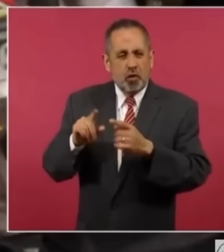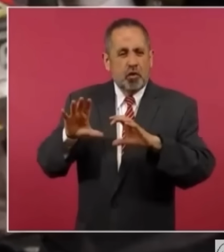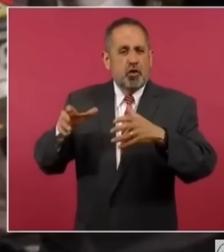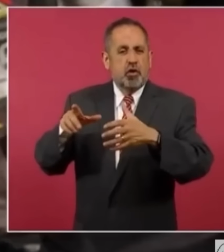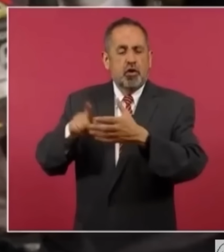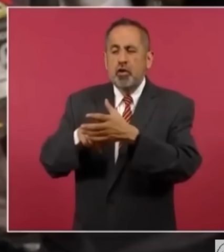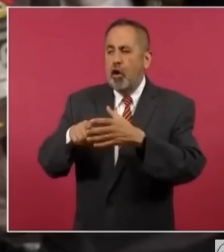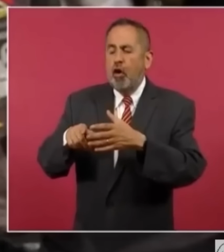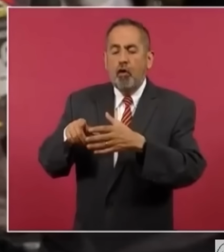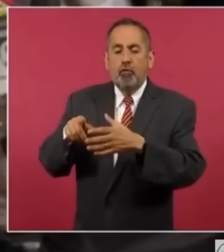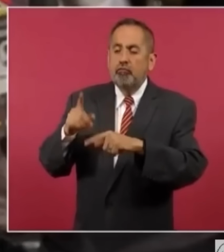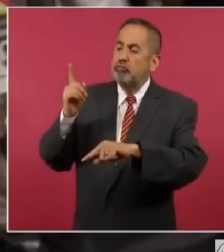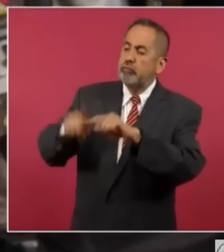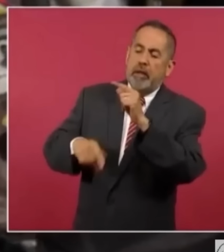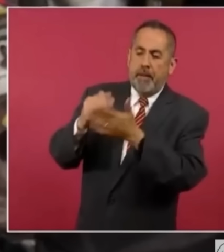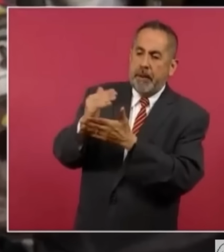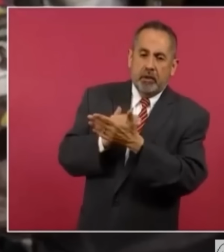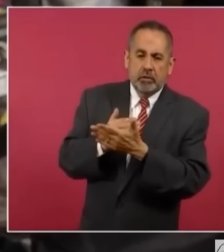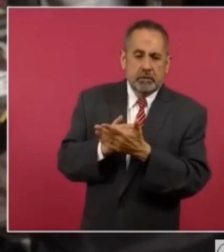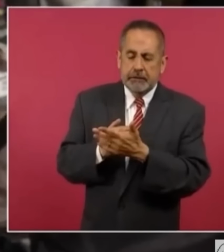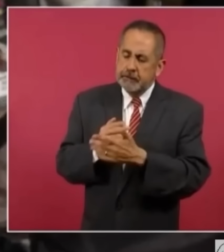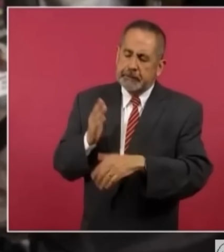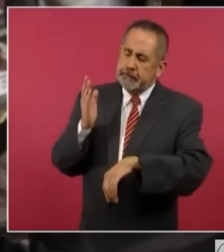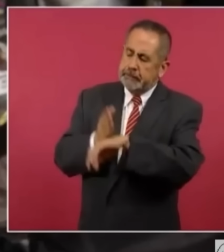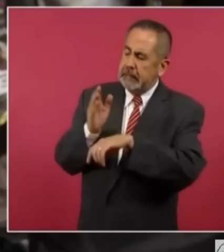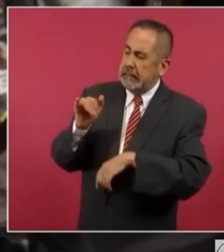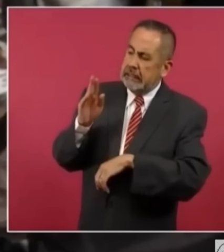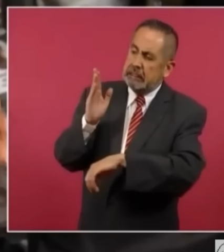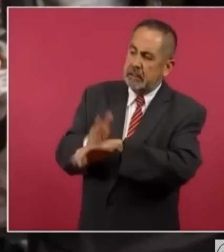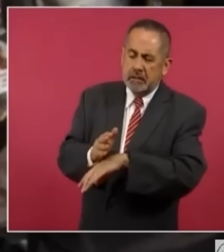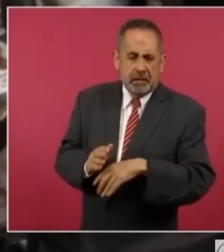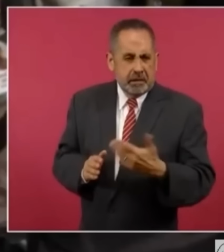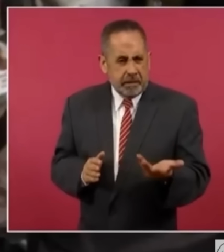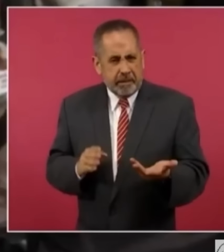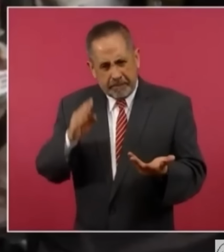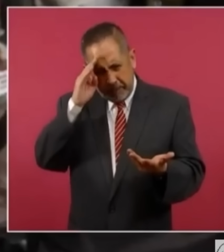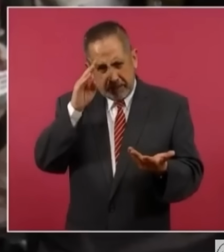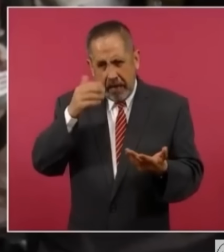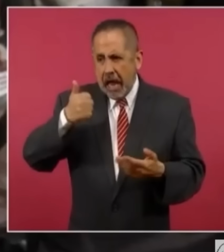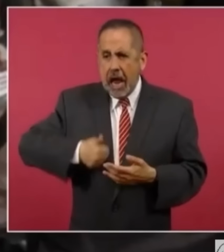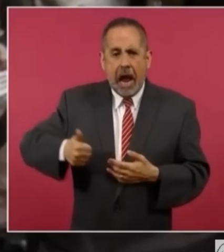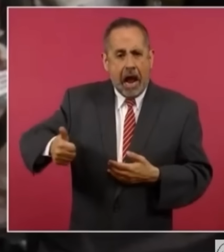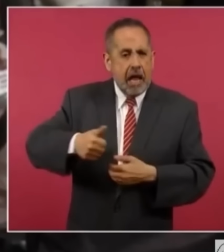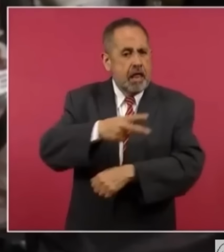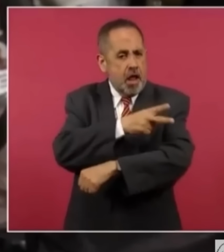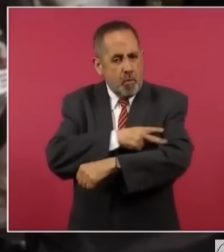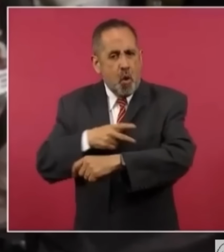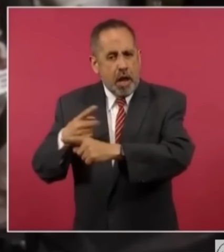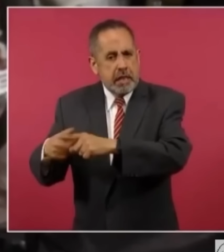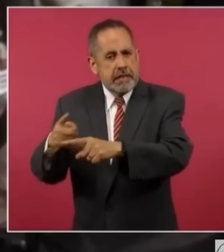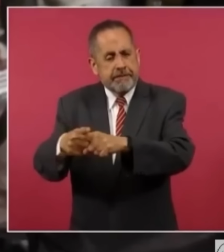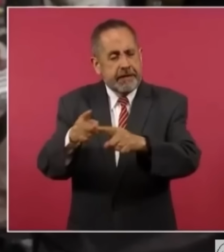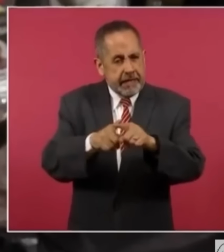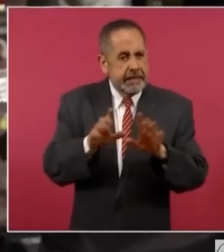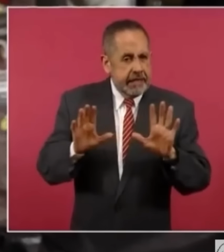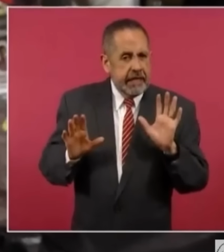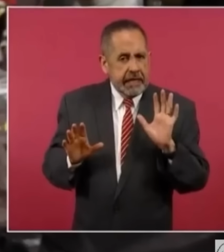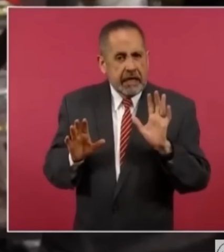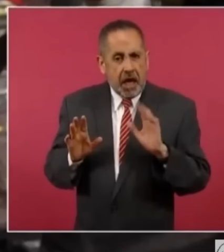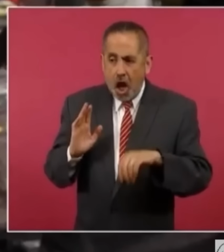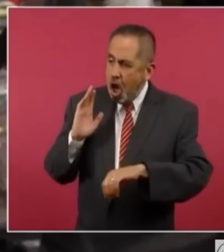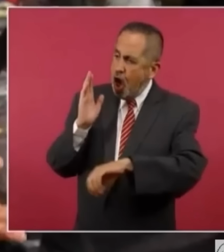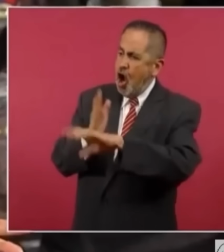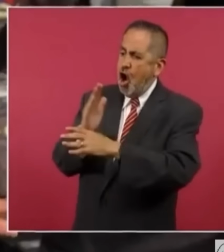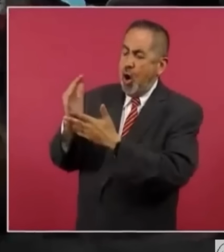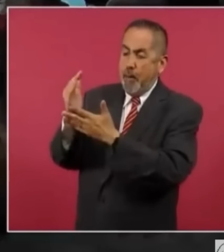Junta Distrital, porque bueno, pues él considera que cada uno de los vocales tiene diferentes o tareas muy específicas y que al